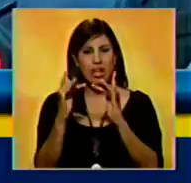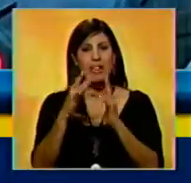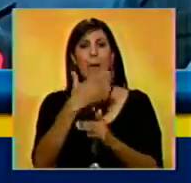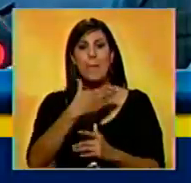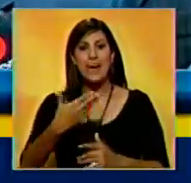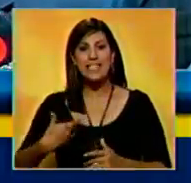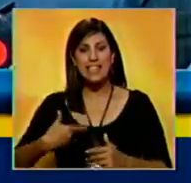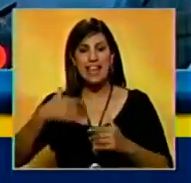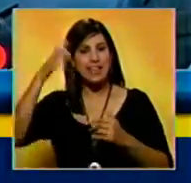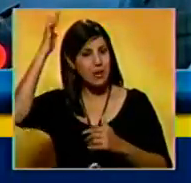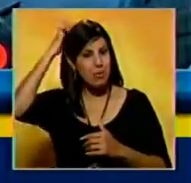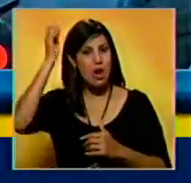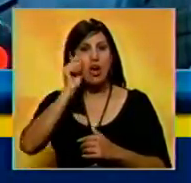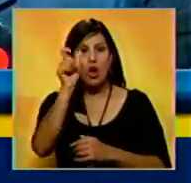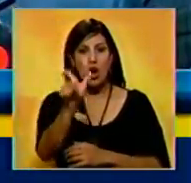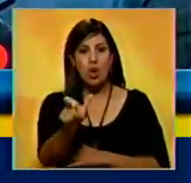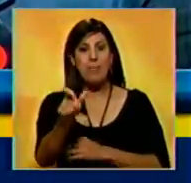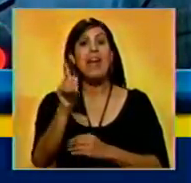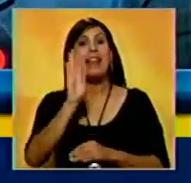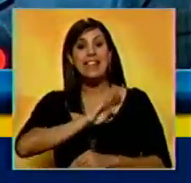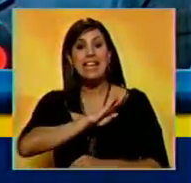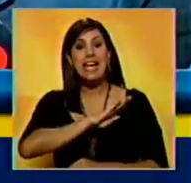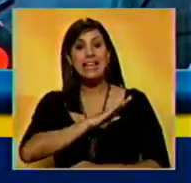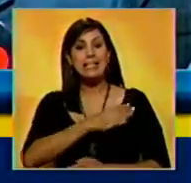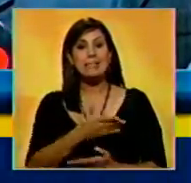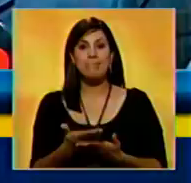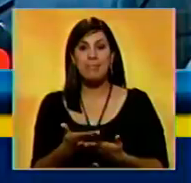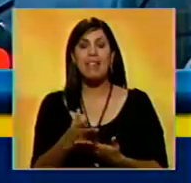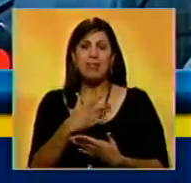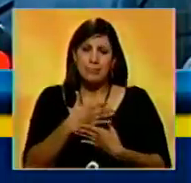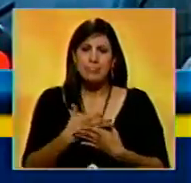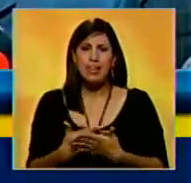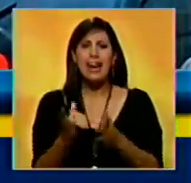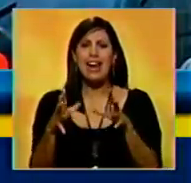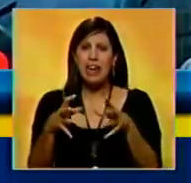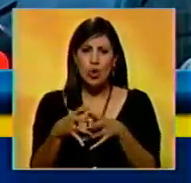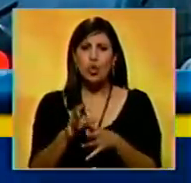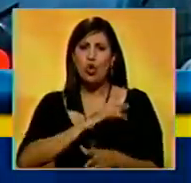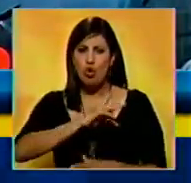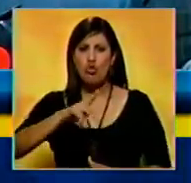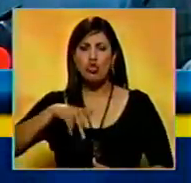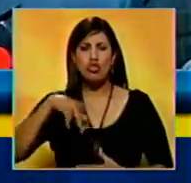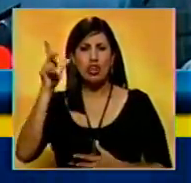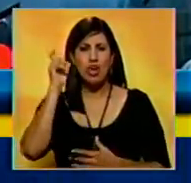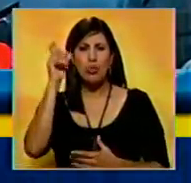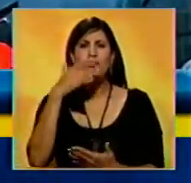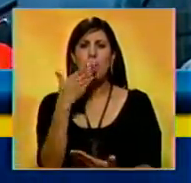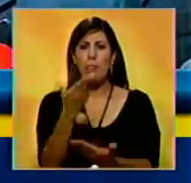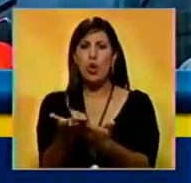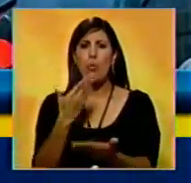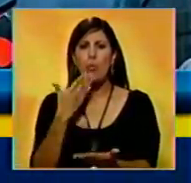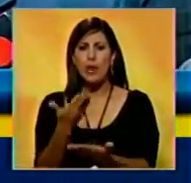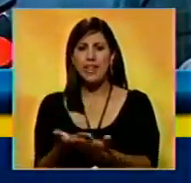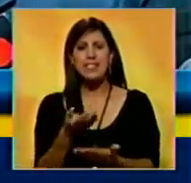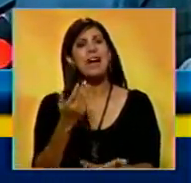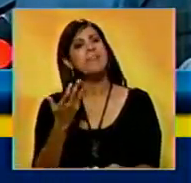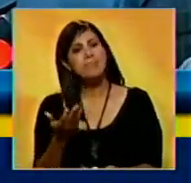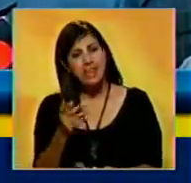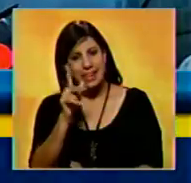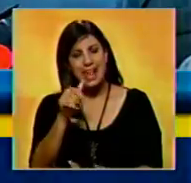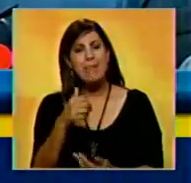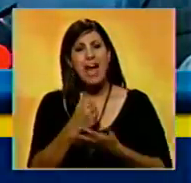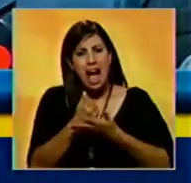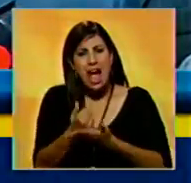Conferencia Episcopal, Monseñor Padrón, haya tenido la gentileza de reunirse con nosotros, de escuchar estos planteamientos y